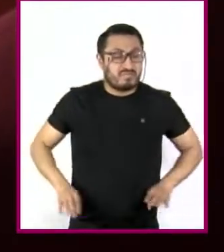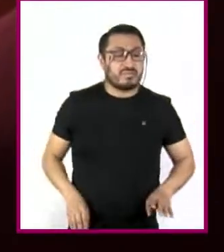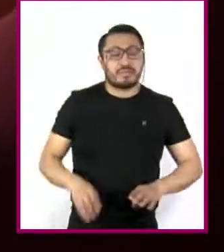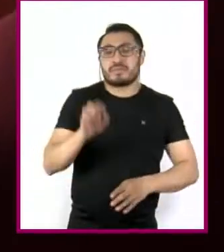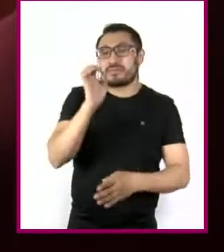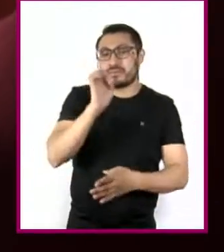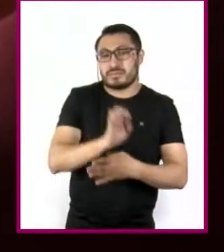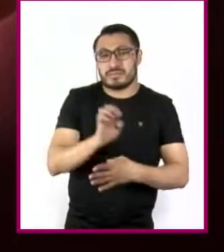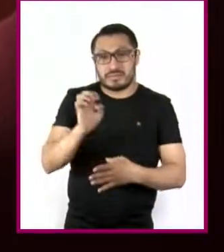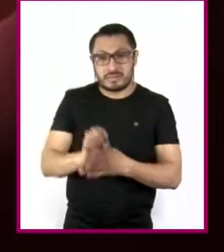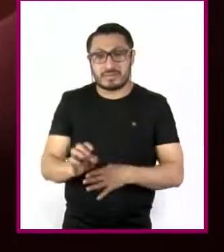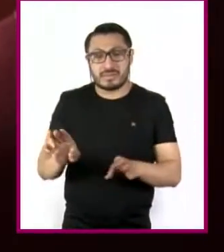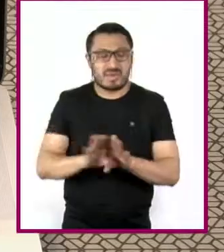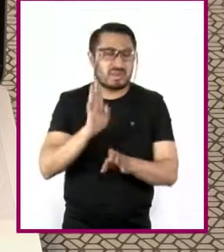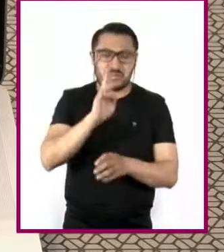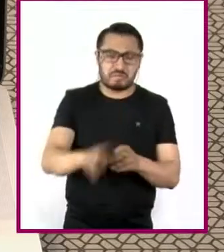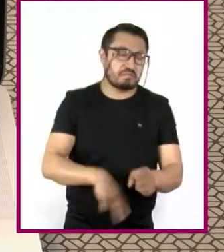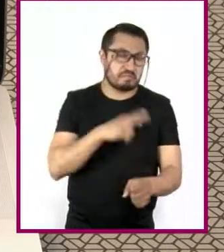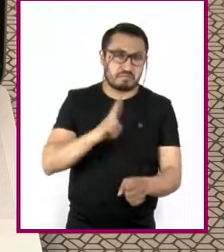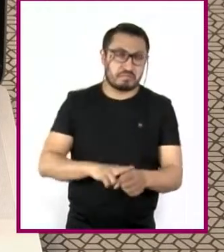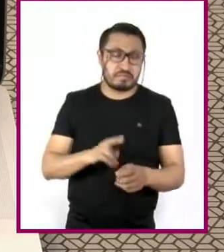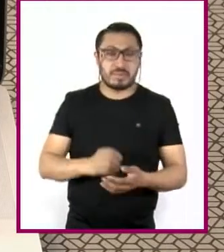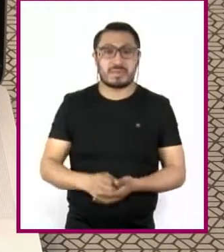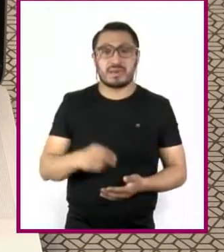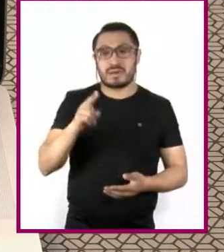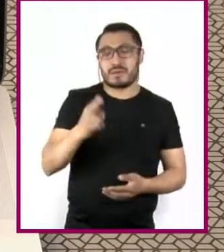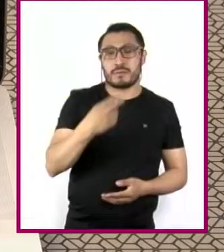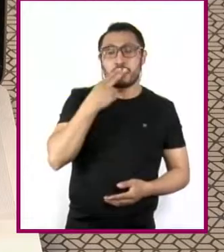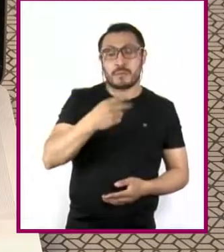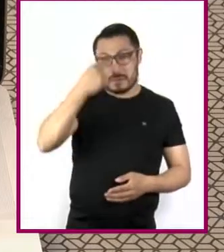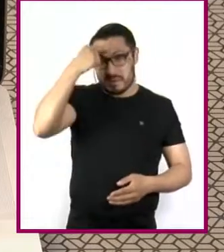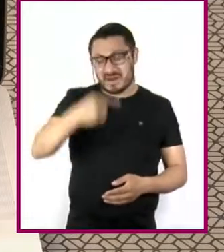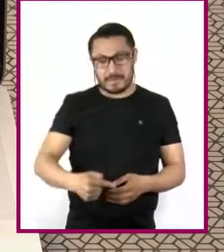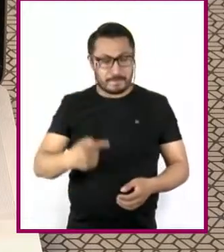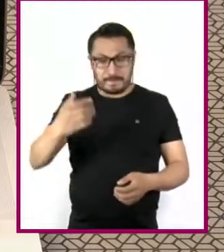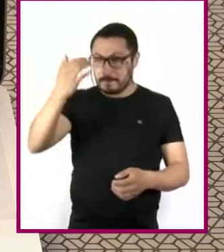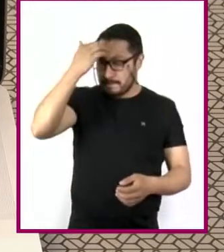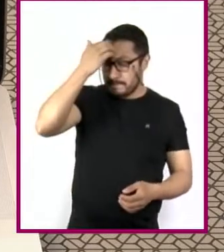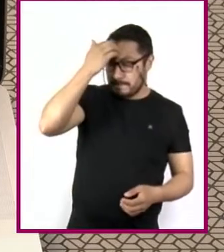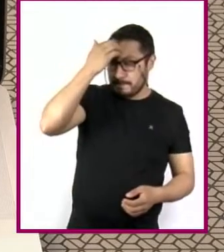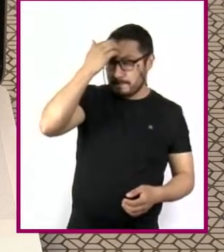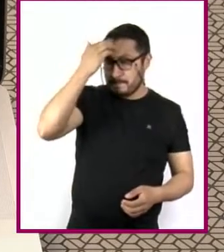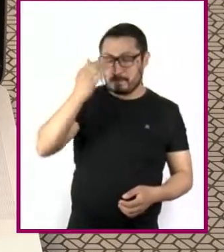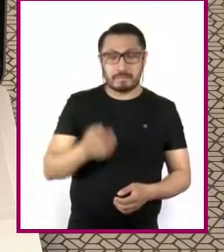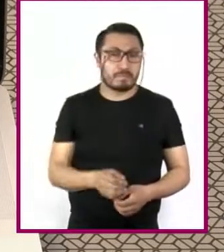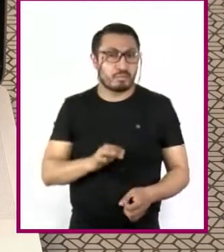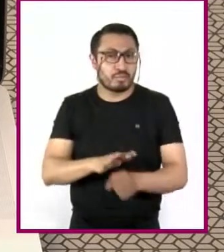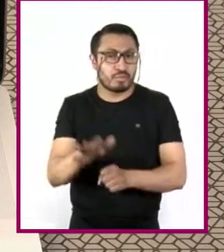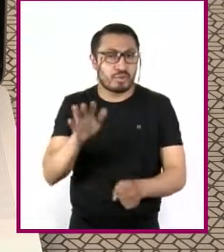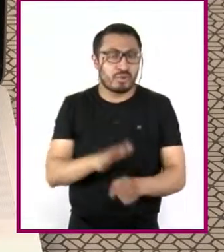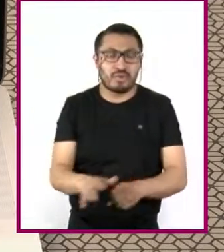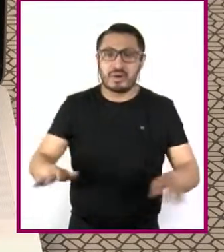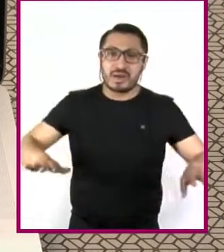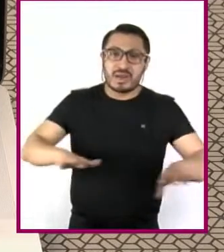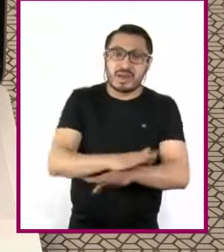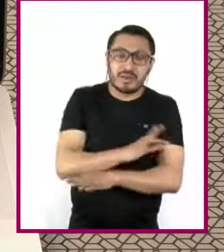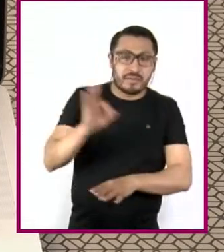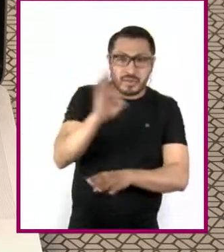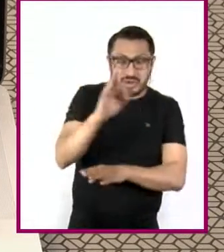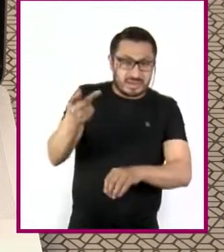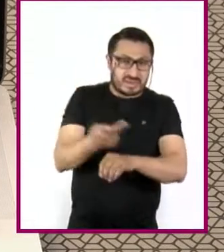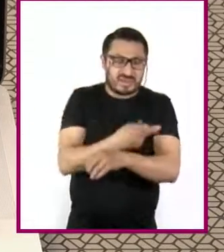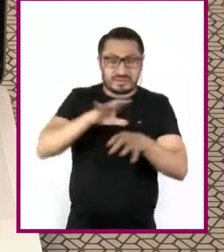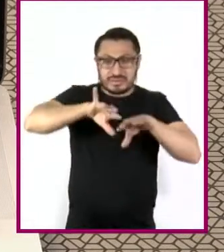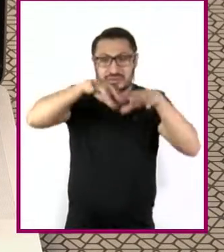un proceso totalmente natural. Son útiles para conocer qué tipos de cambio pudieran estar sucediendo en la